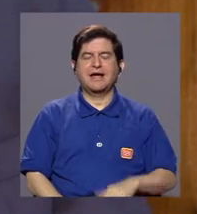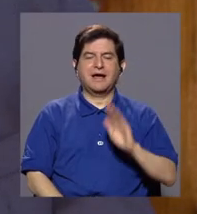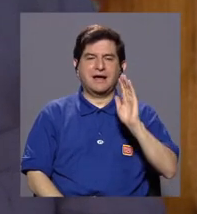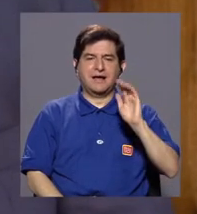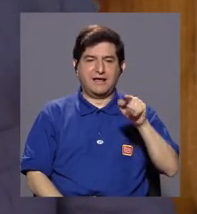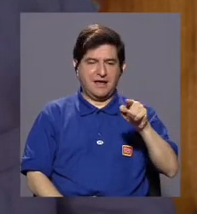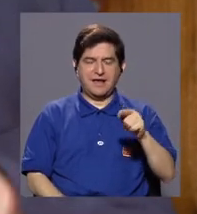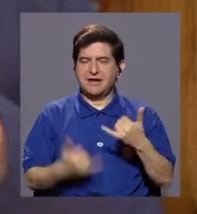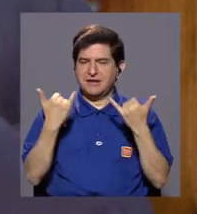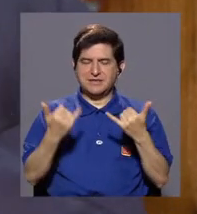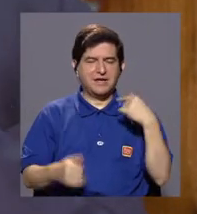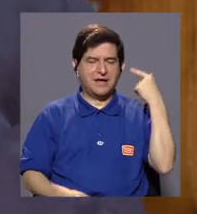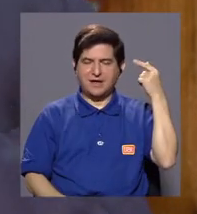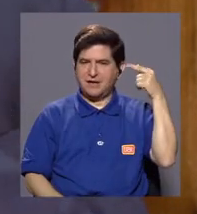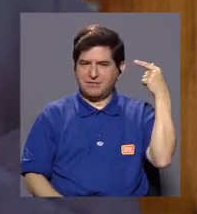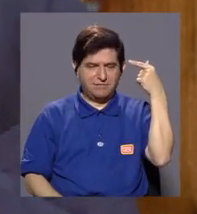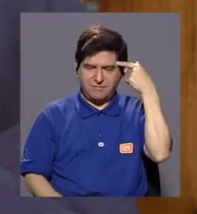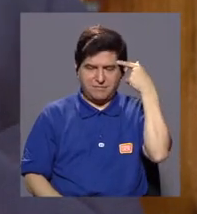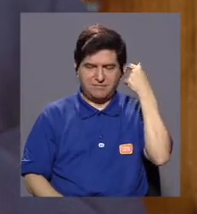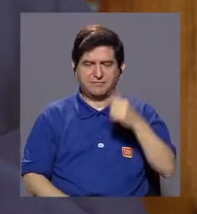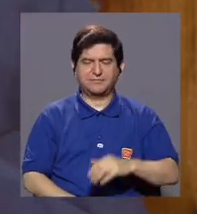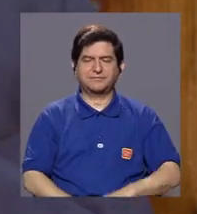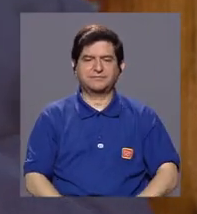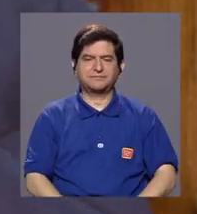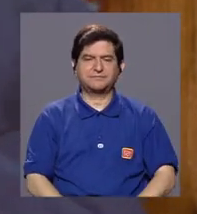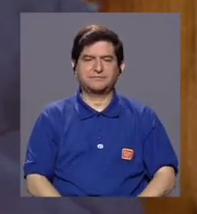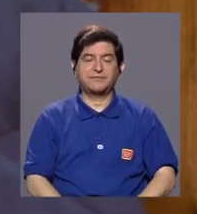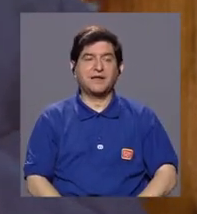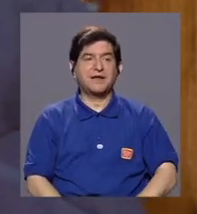Ahí hay